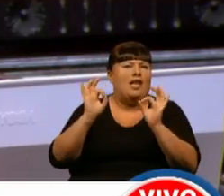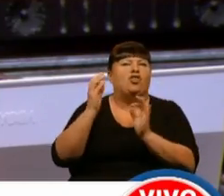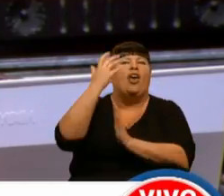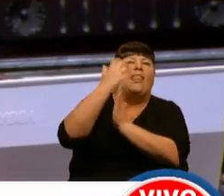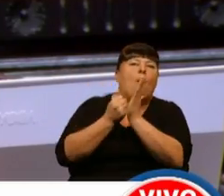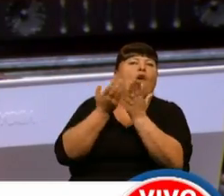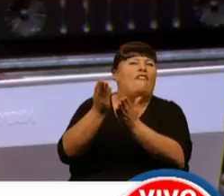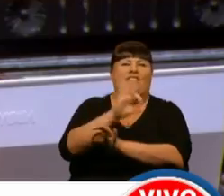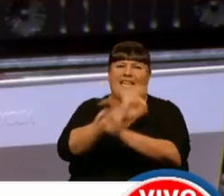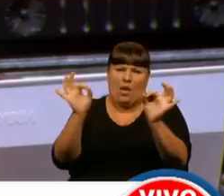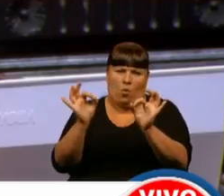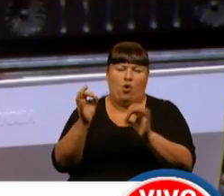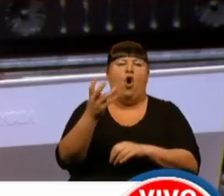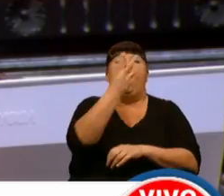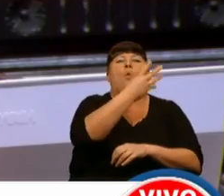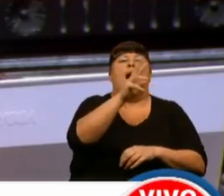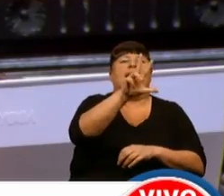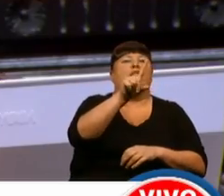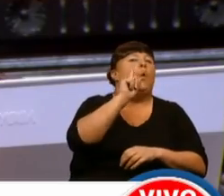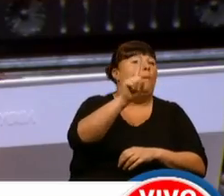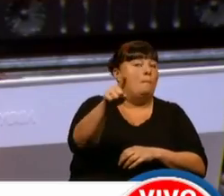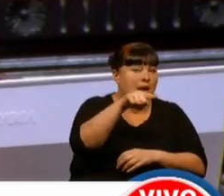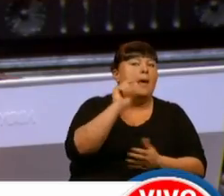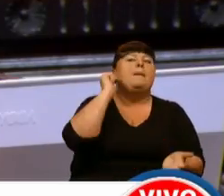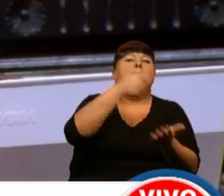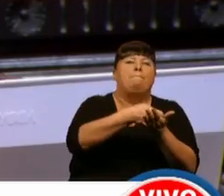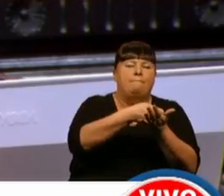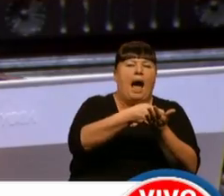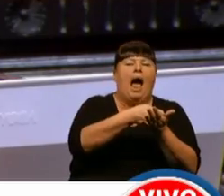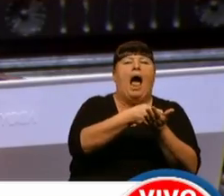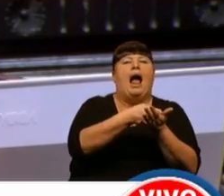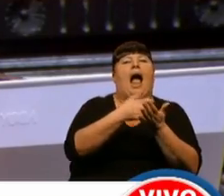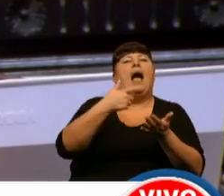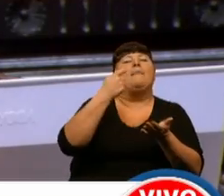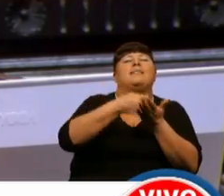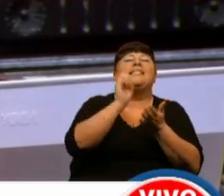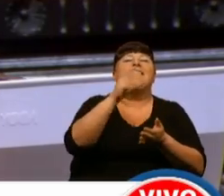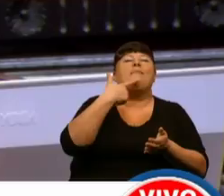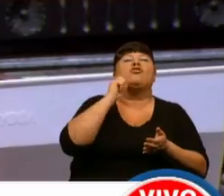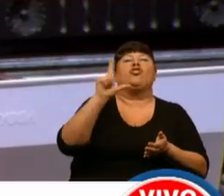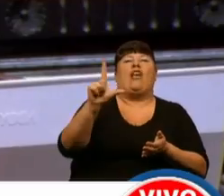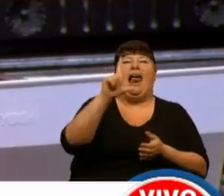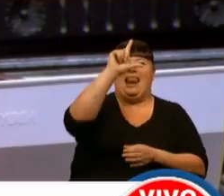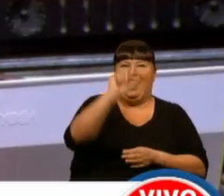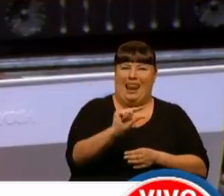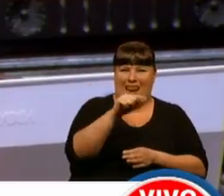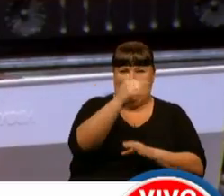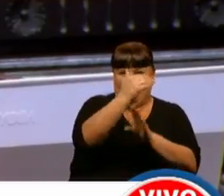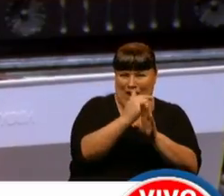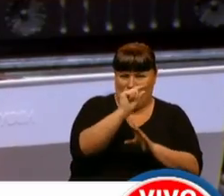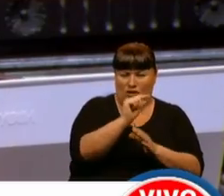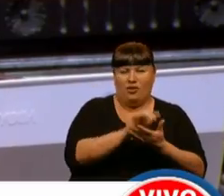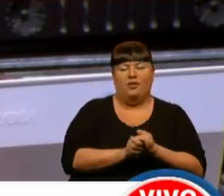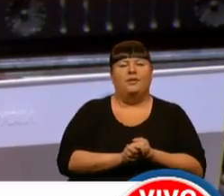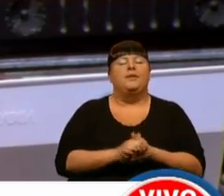tipo de beneficio y unos 431 mil pagan la tarifa social dado que